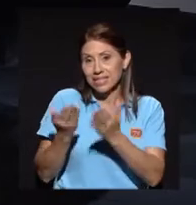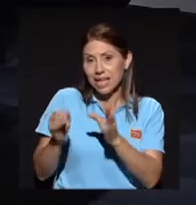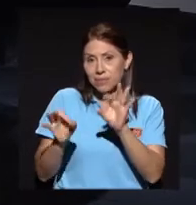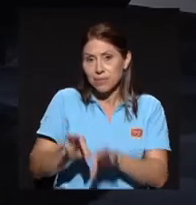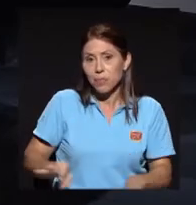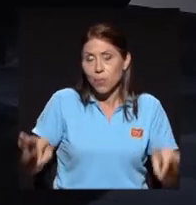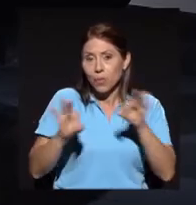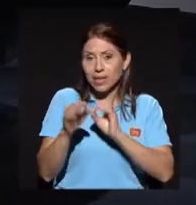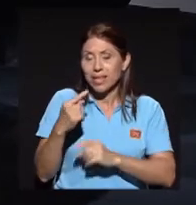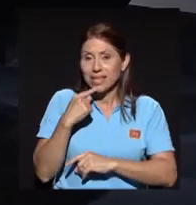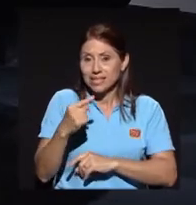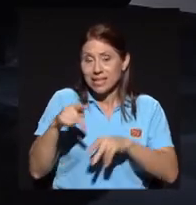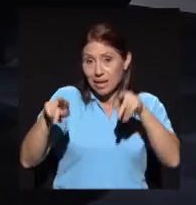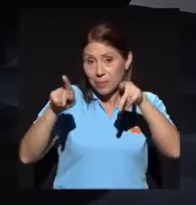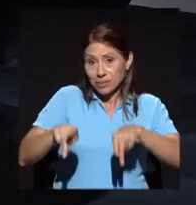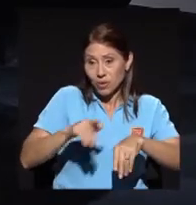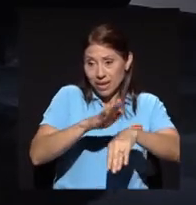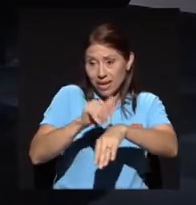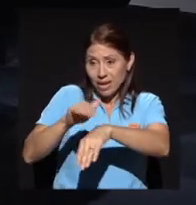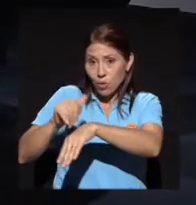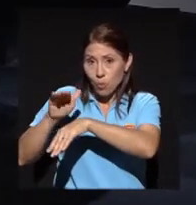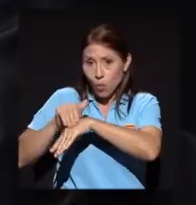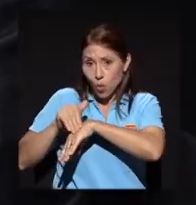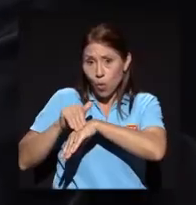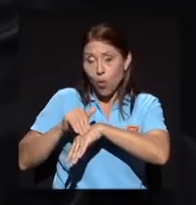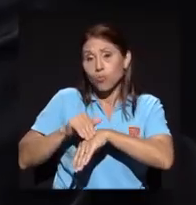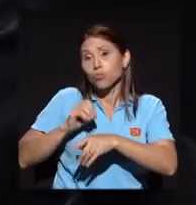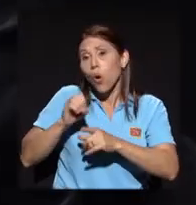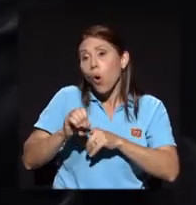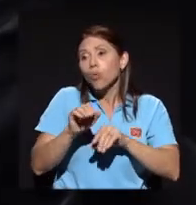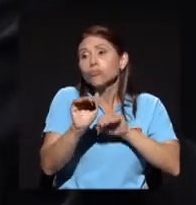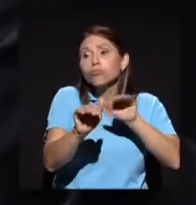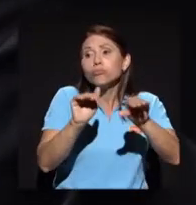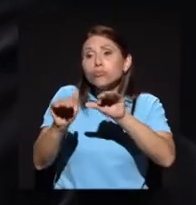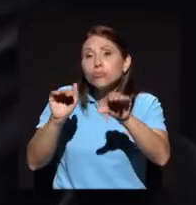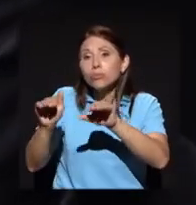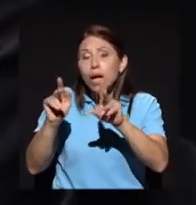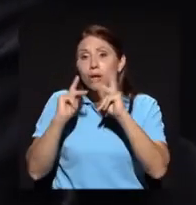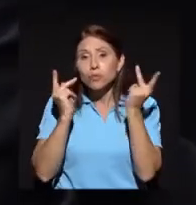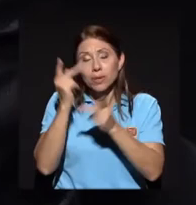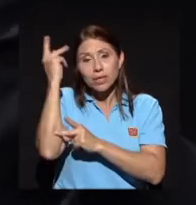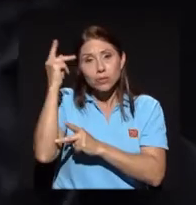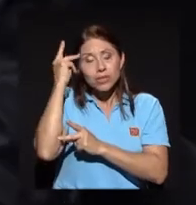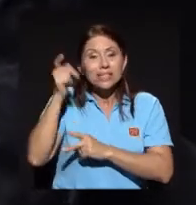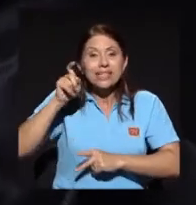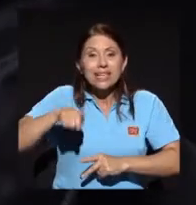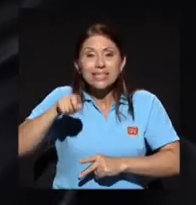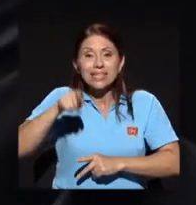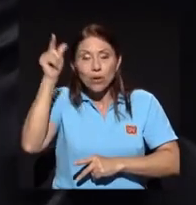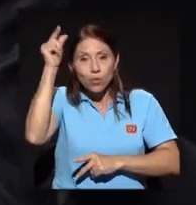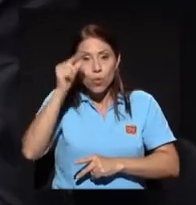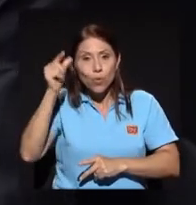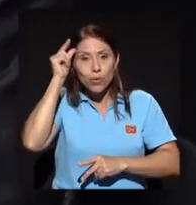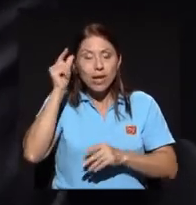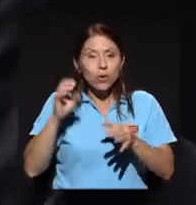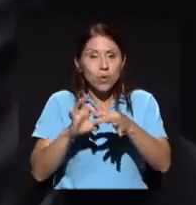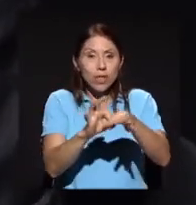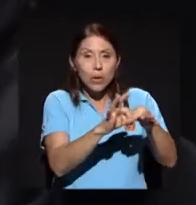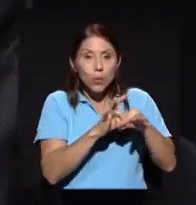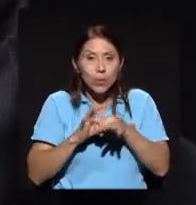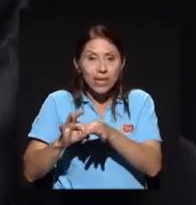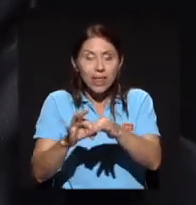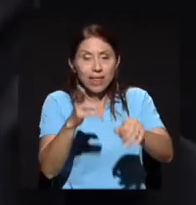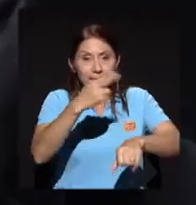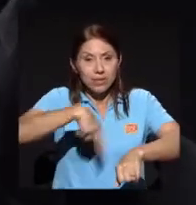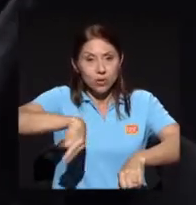convocó quien le sugirió a los partidos un gobierno de unidad nacional conformado según las elecciones